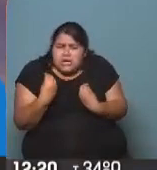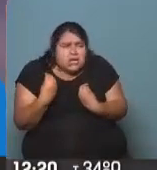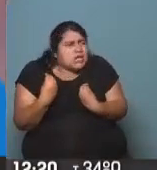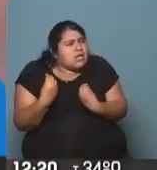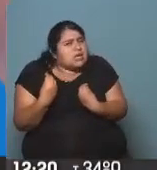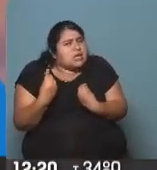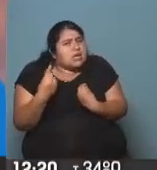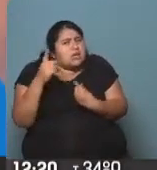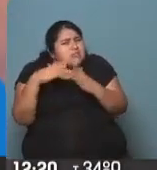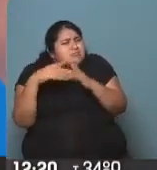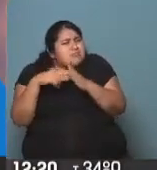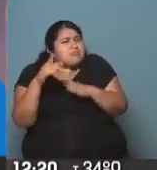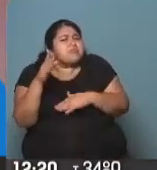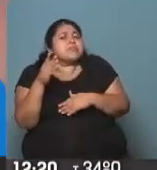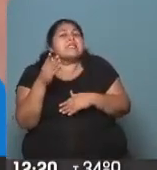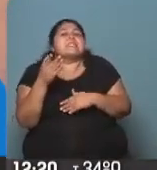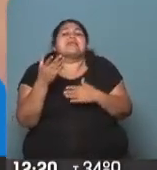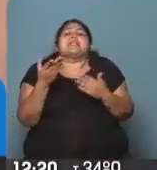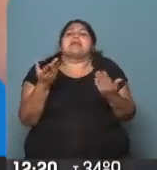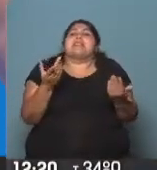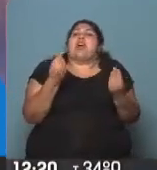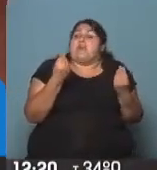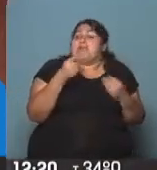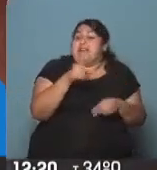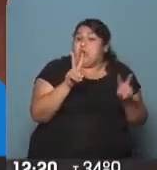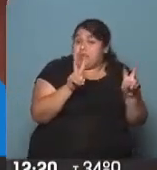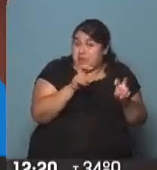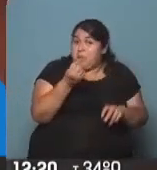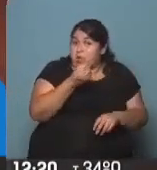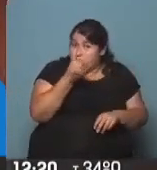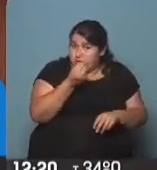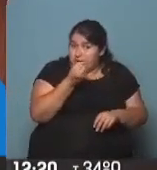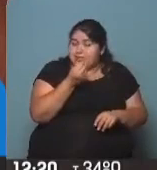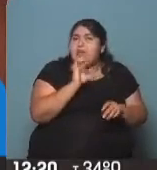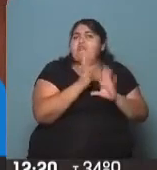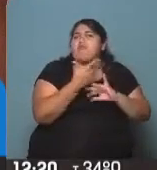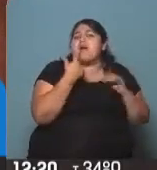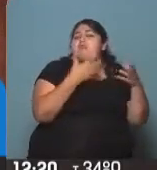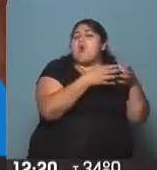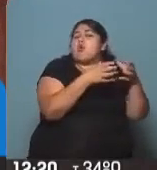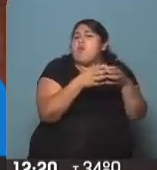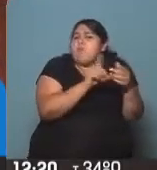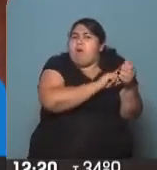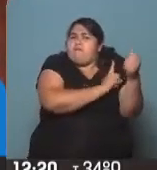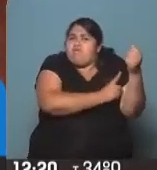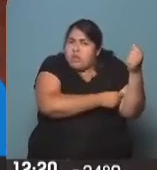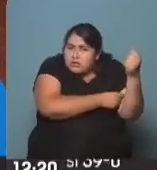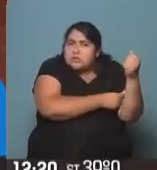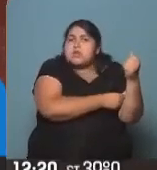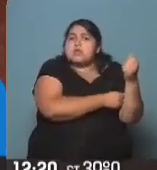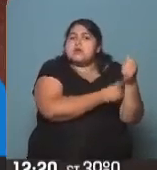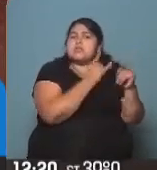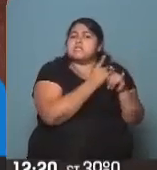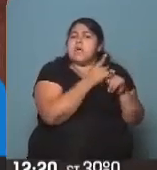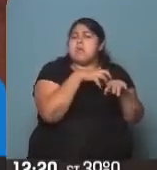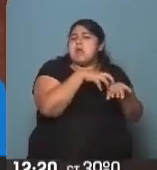Pero ¿por qué el Vaticano porque tiene...? es un tema muy importante. Los grupos de poder tratan de mantenerse fuera